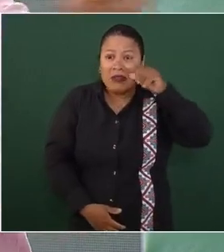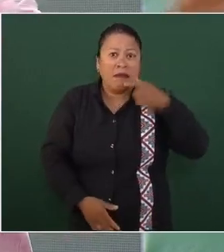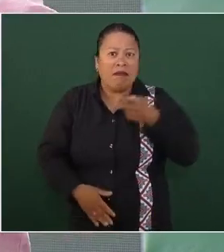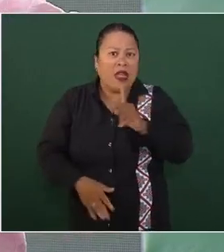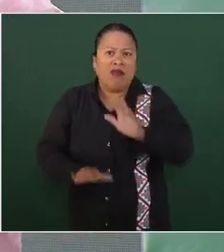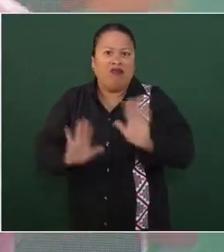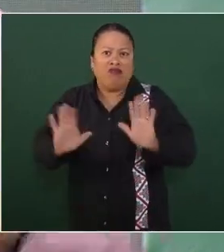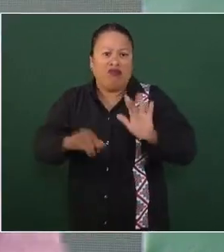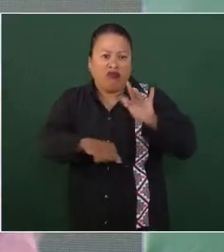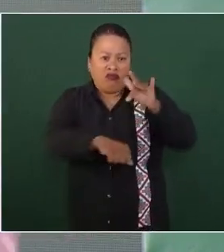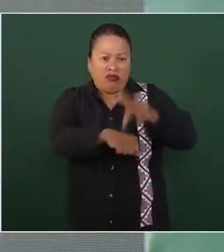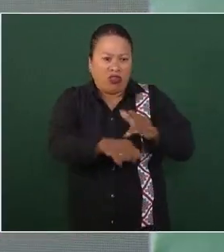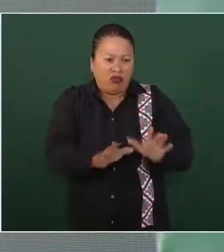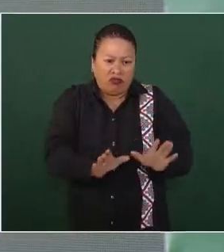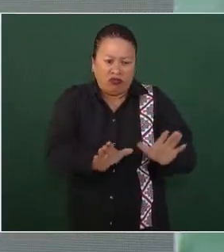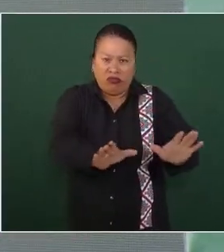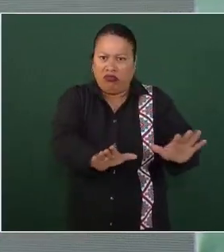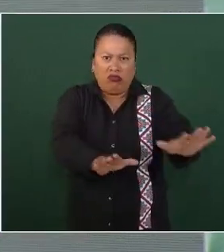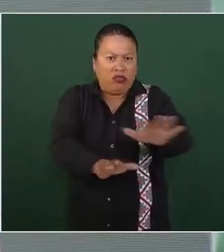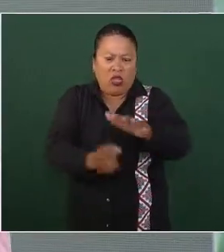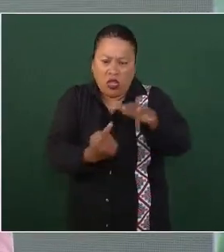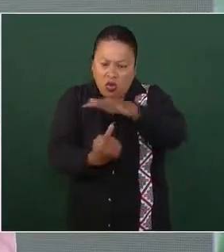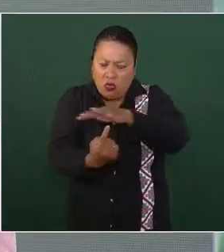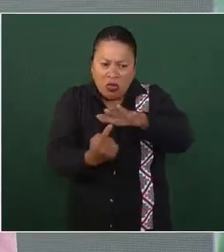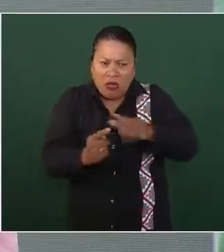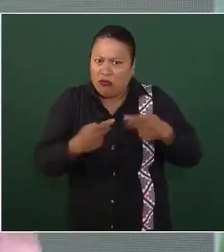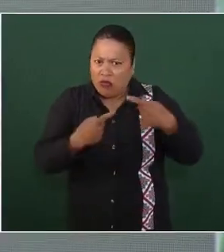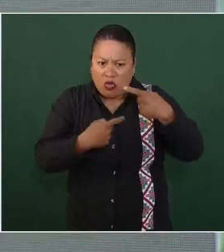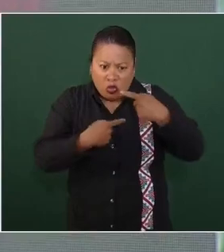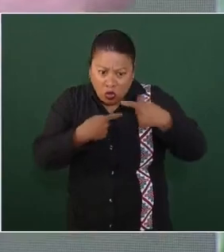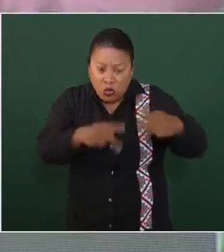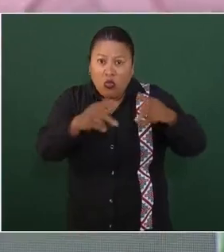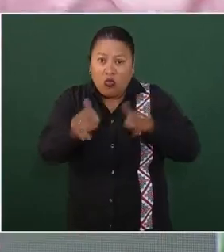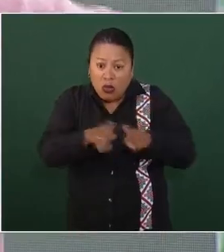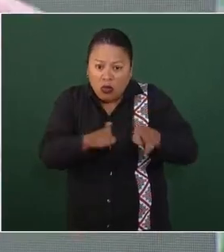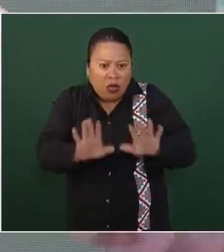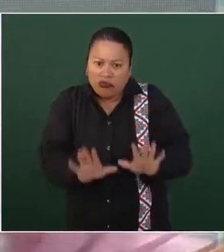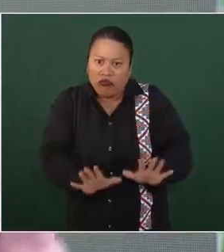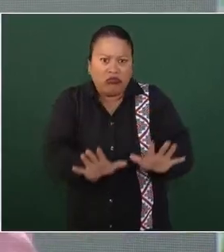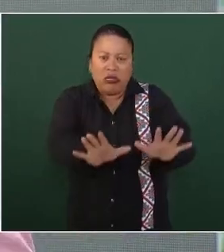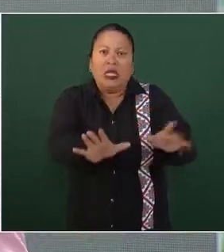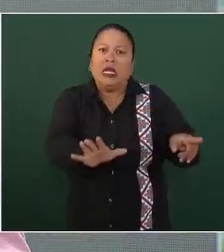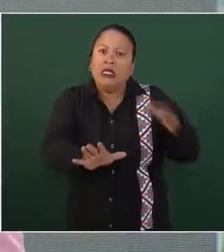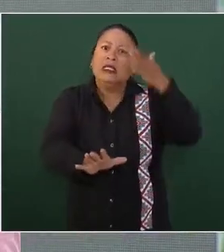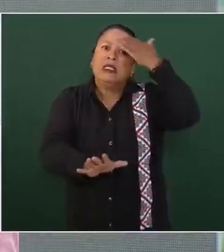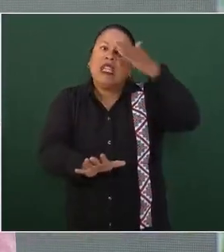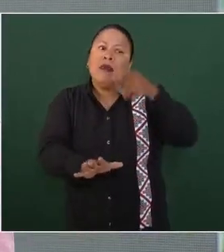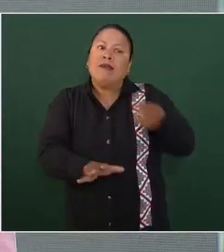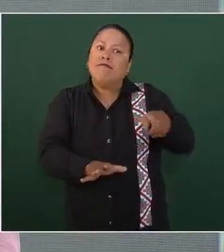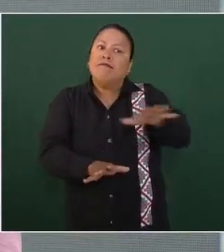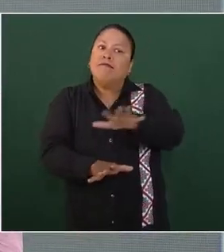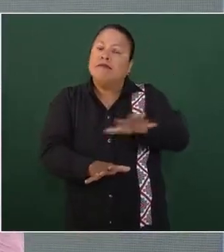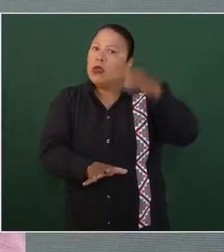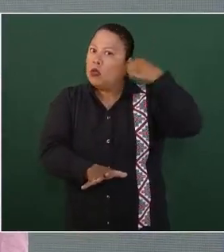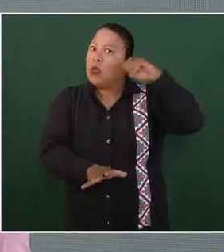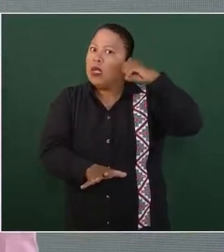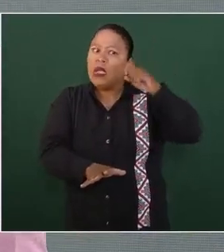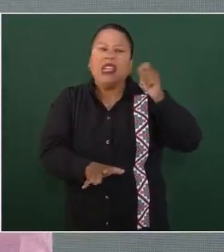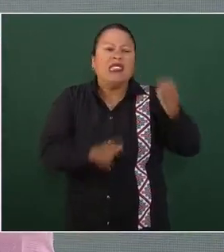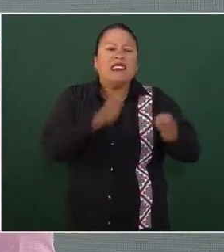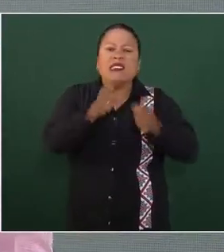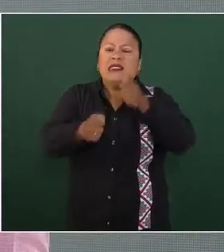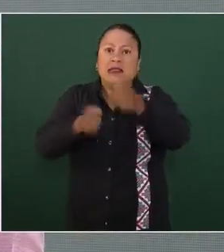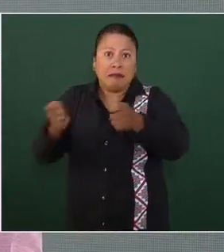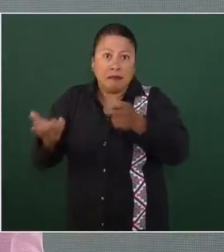tocó la propiedad comunal de su pueblo porque conocía bien que era Oaxaca el